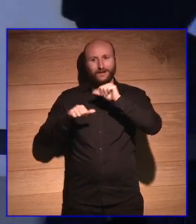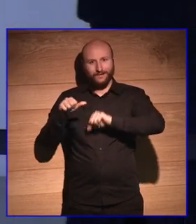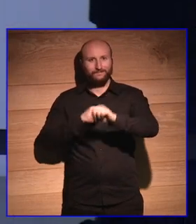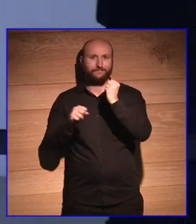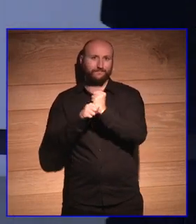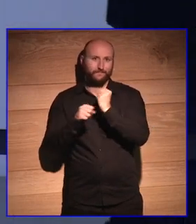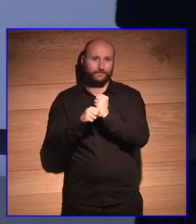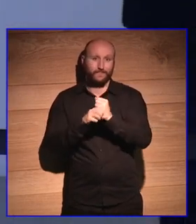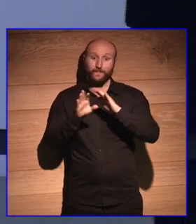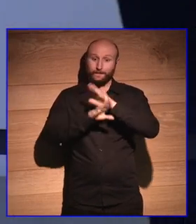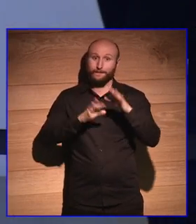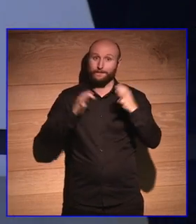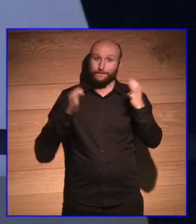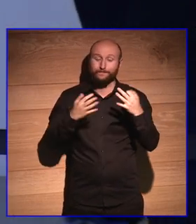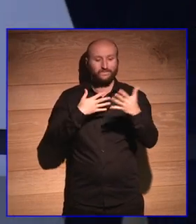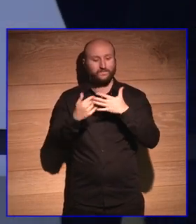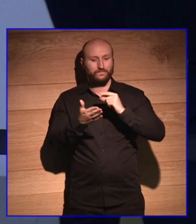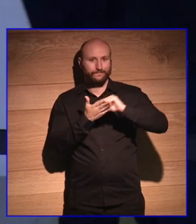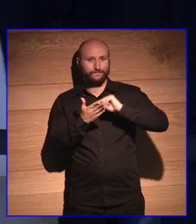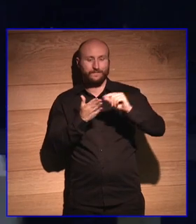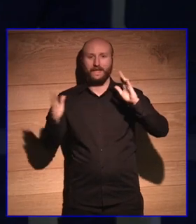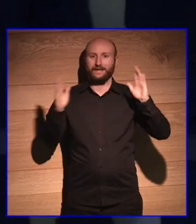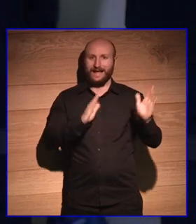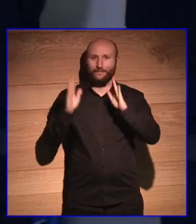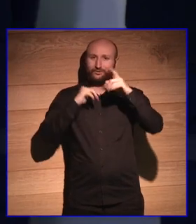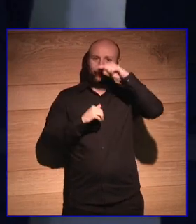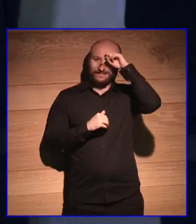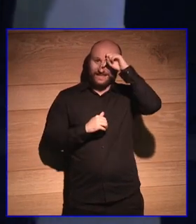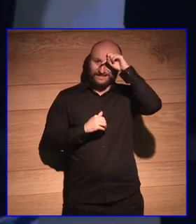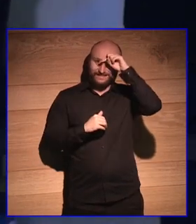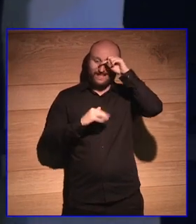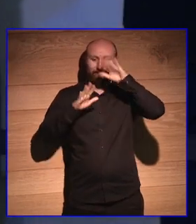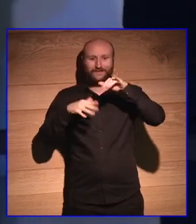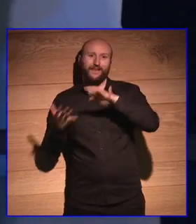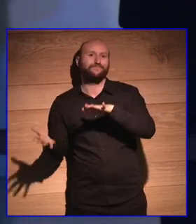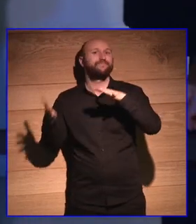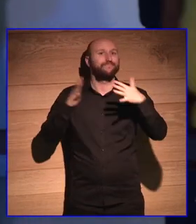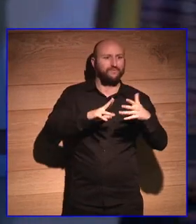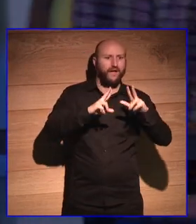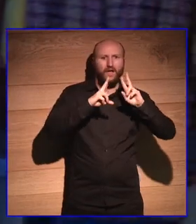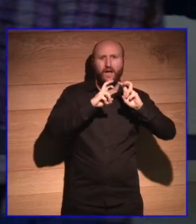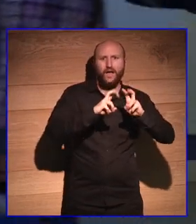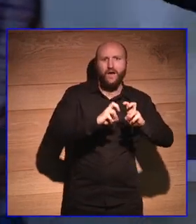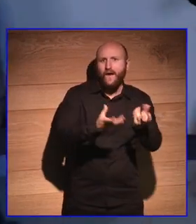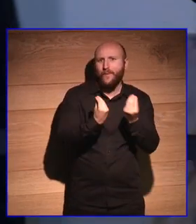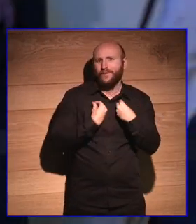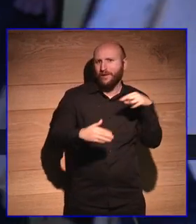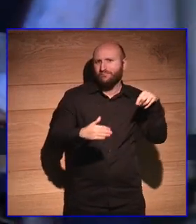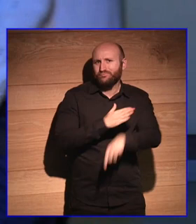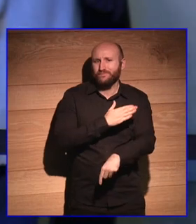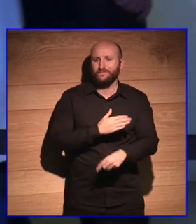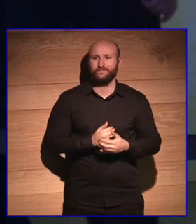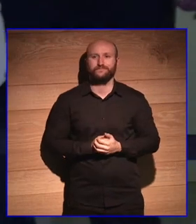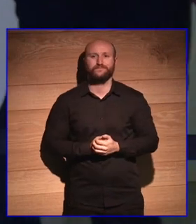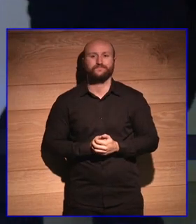objetivo principal que era escribir un capítulo de mi tesis doctoral se convirtió en que me puse a investigar toda su vida estamos todavía